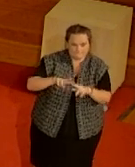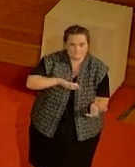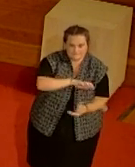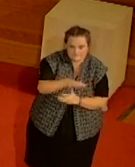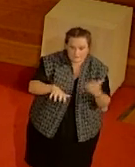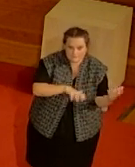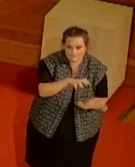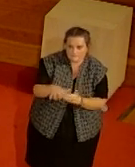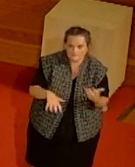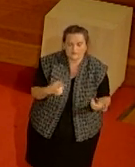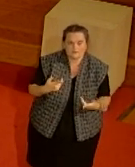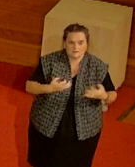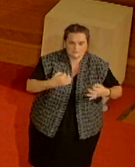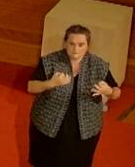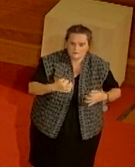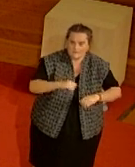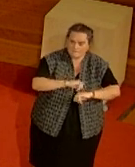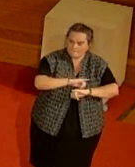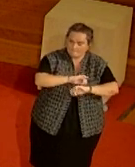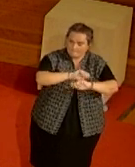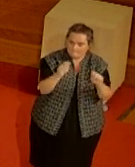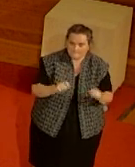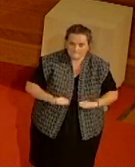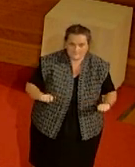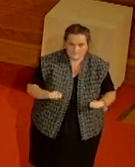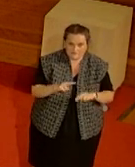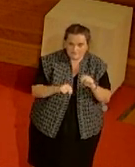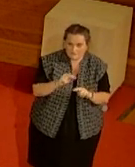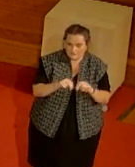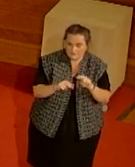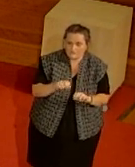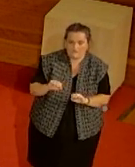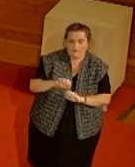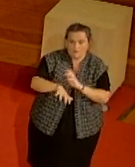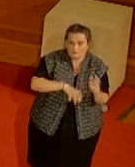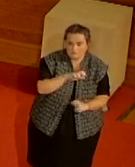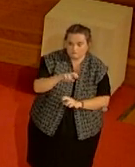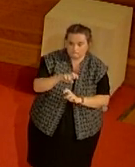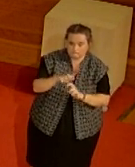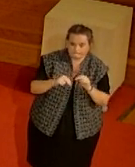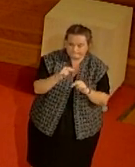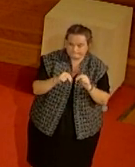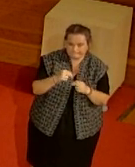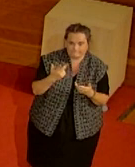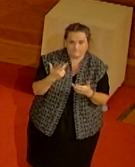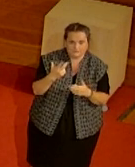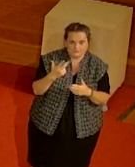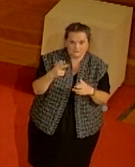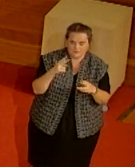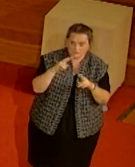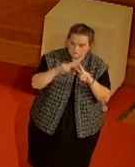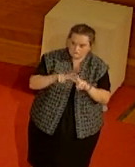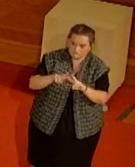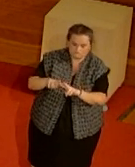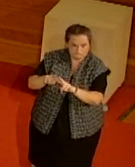segurta su nariz va que era dieta gatasca prevención habituada arreta es mundo Arabia